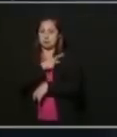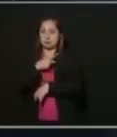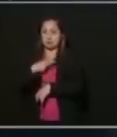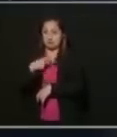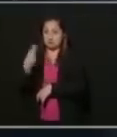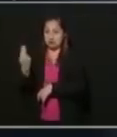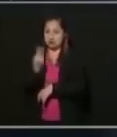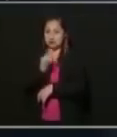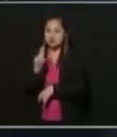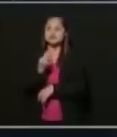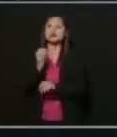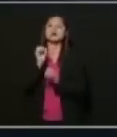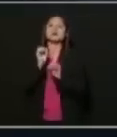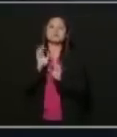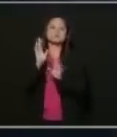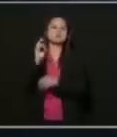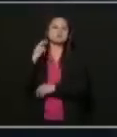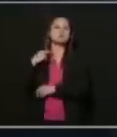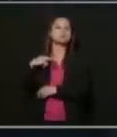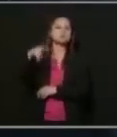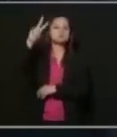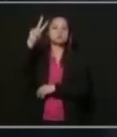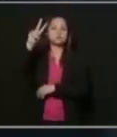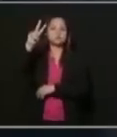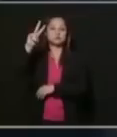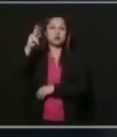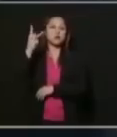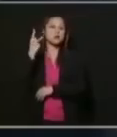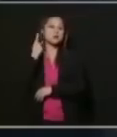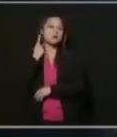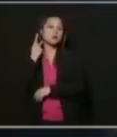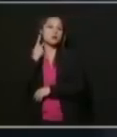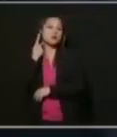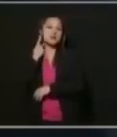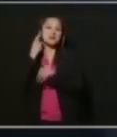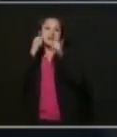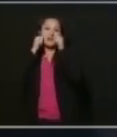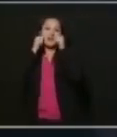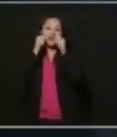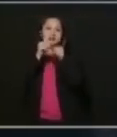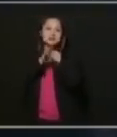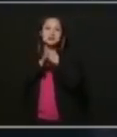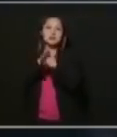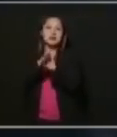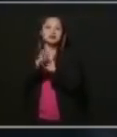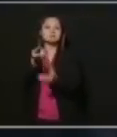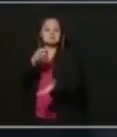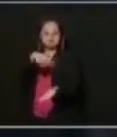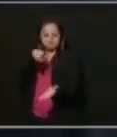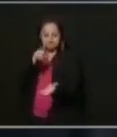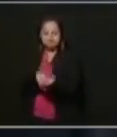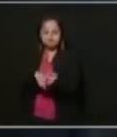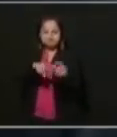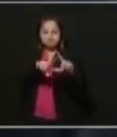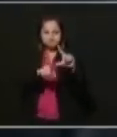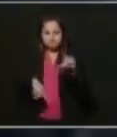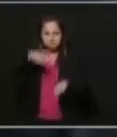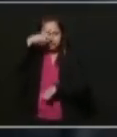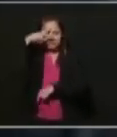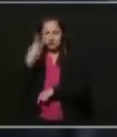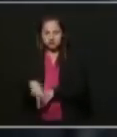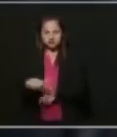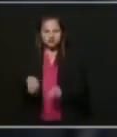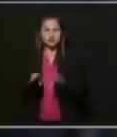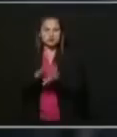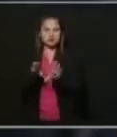política exterior es la interior. No podemos ser candil de la calle